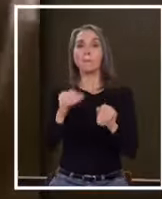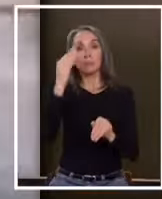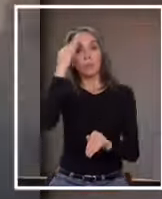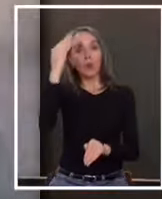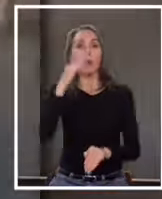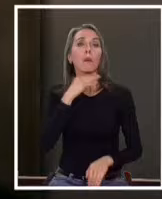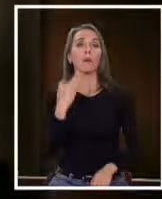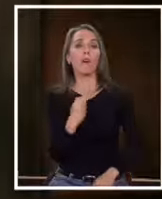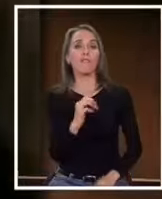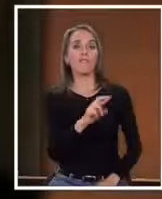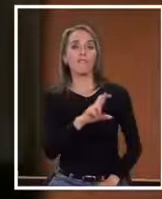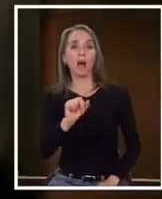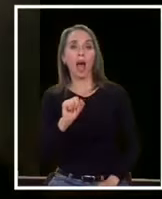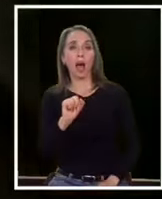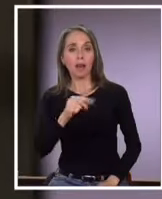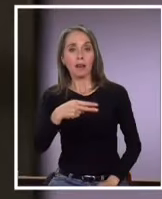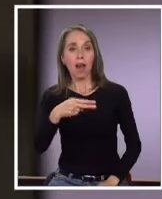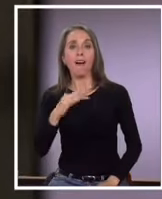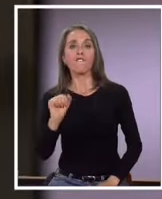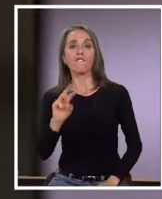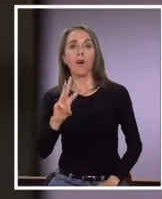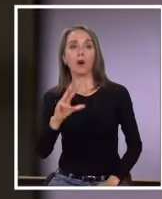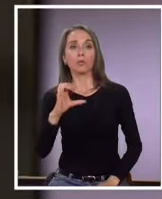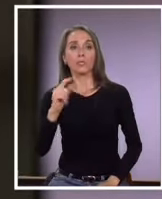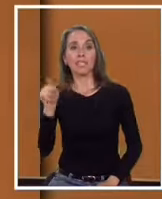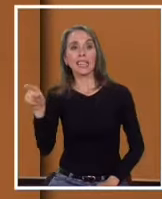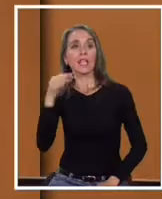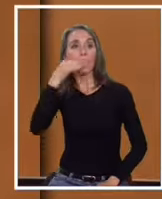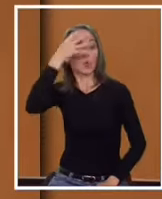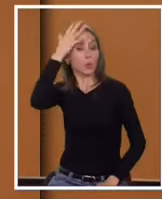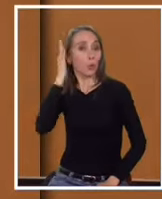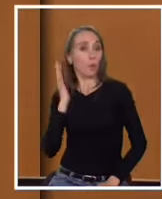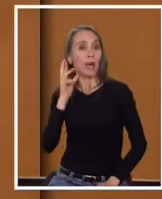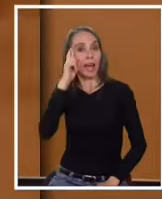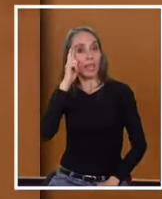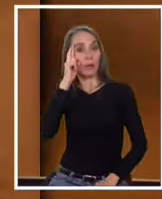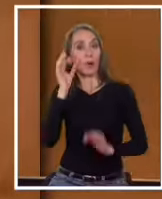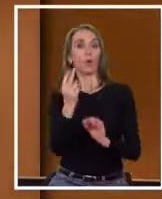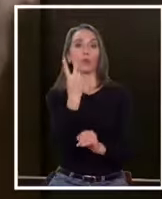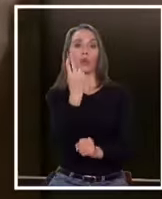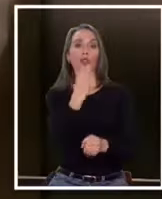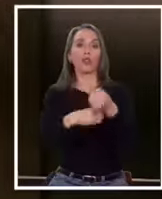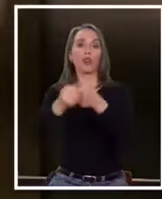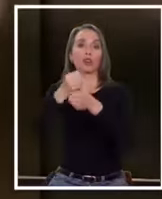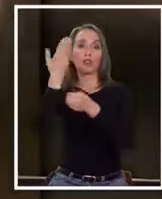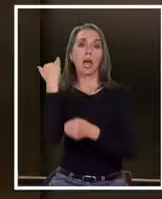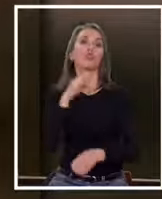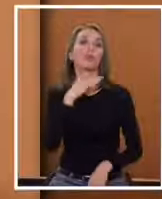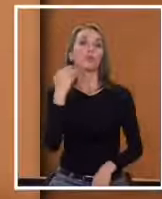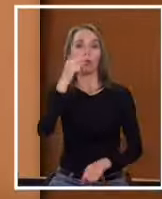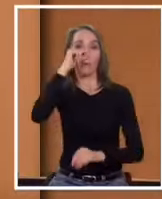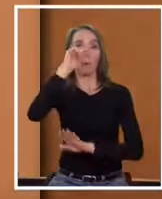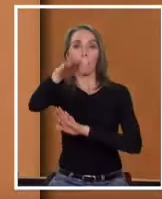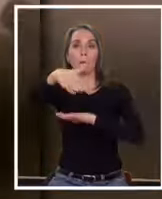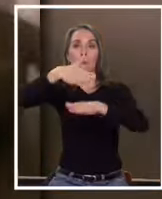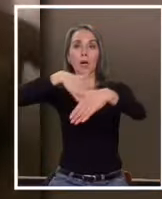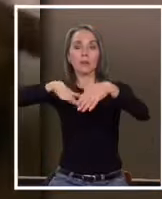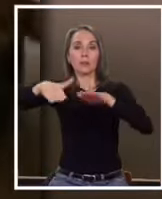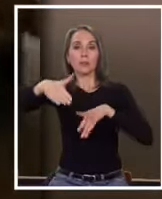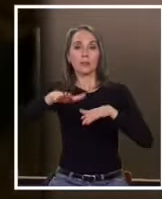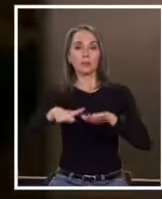en que falleció Farrah Fawcett, a quien también recordamos, a propósito de los 12 años de la muerte de Michael Jackson.